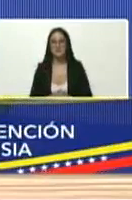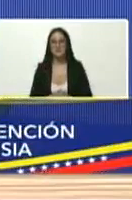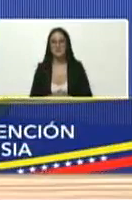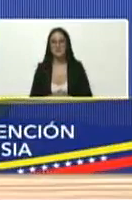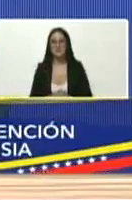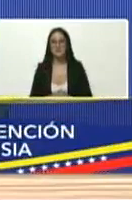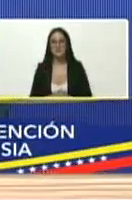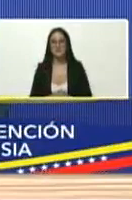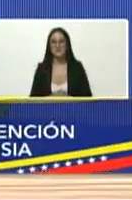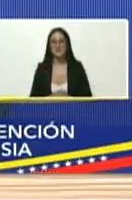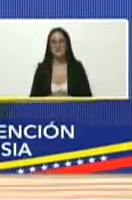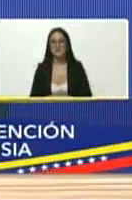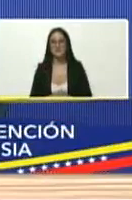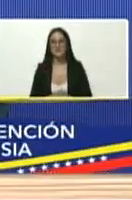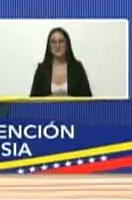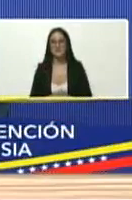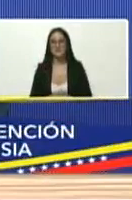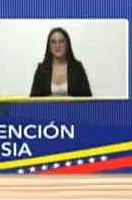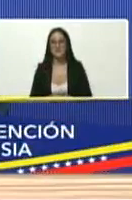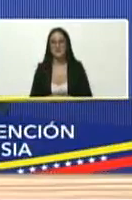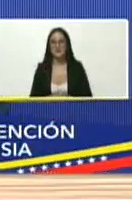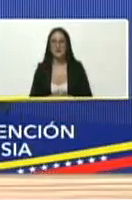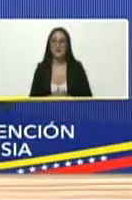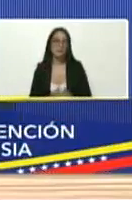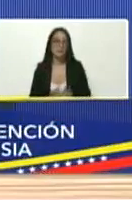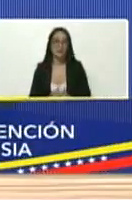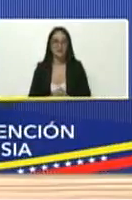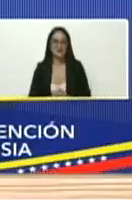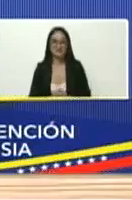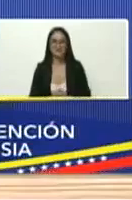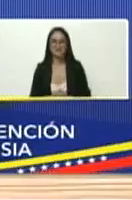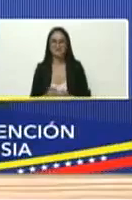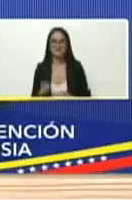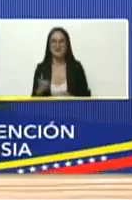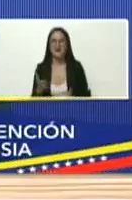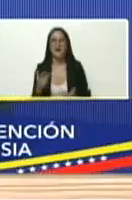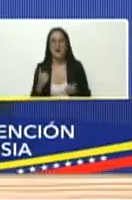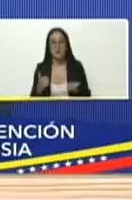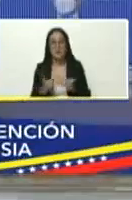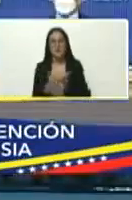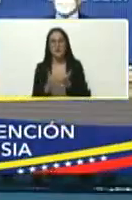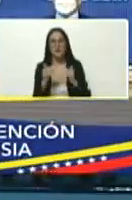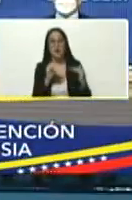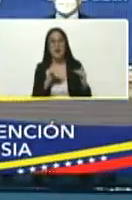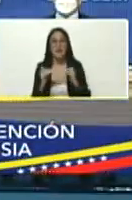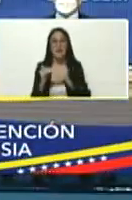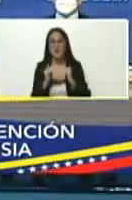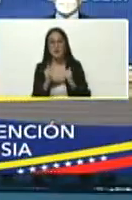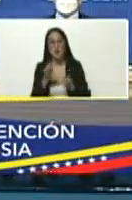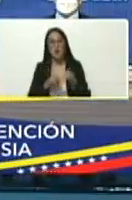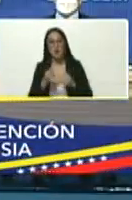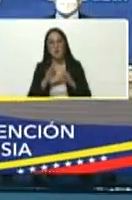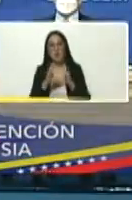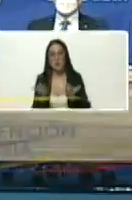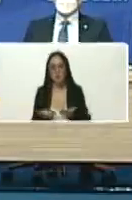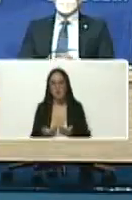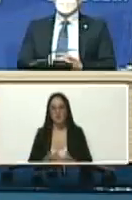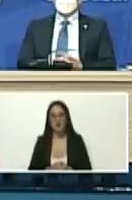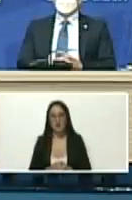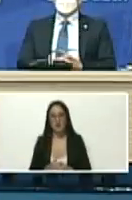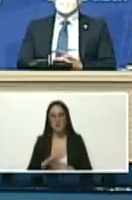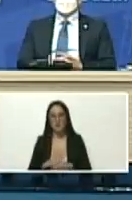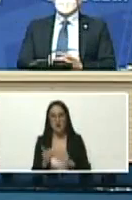apostando a la racionalidad económica, la OPEP Plus, apostando al equilibrio económico mundial, porque el